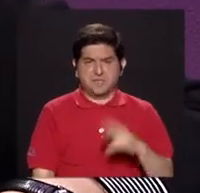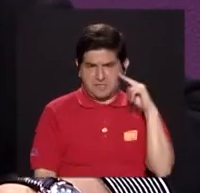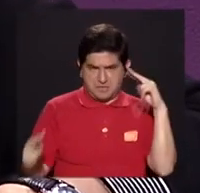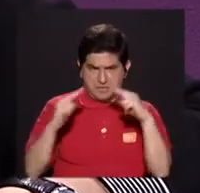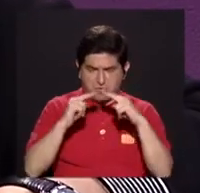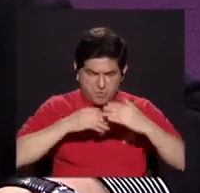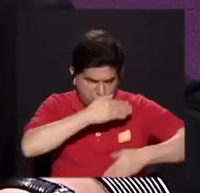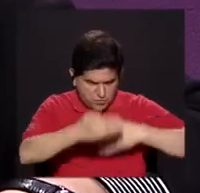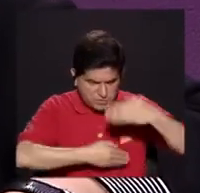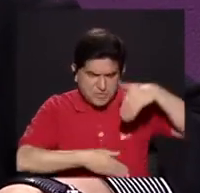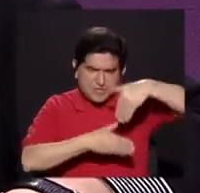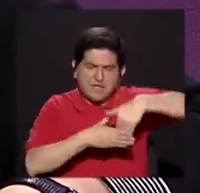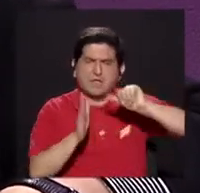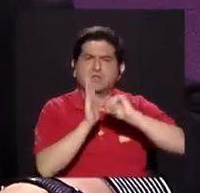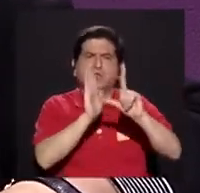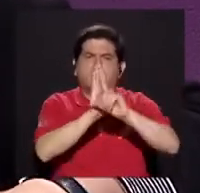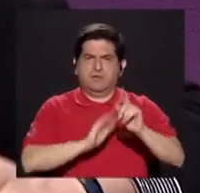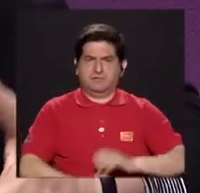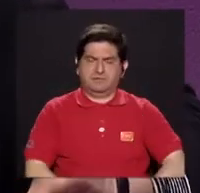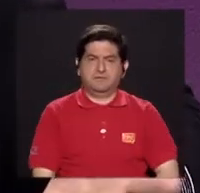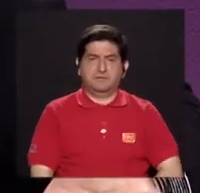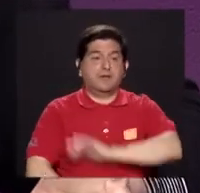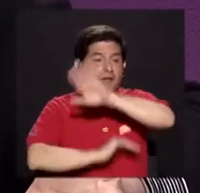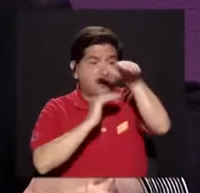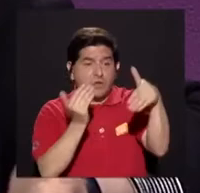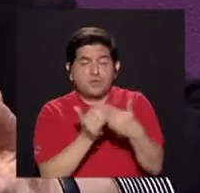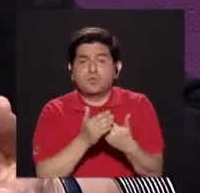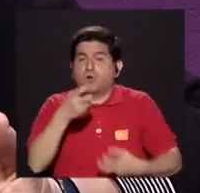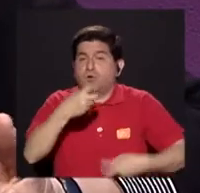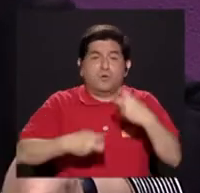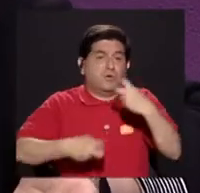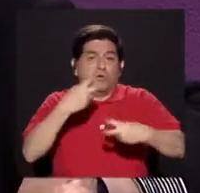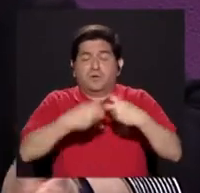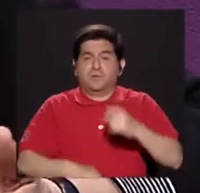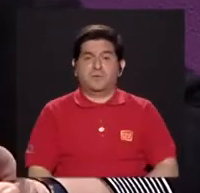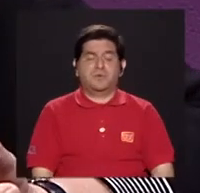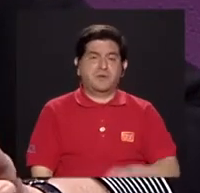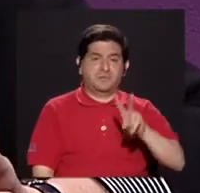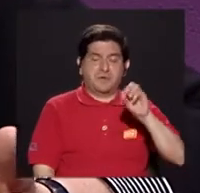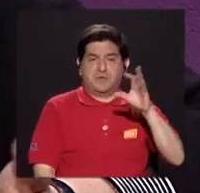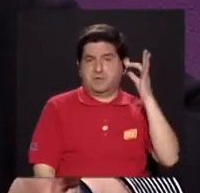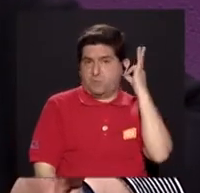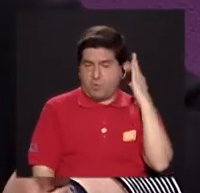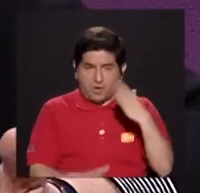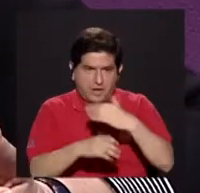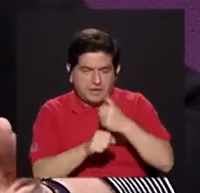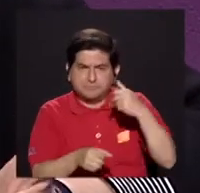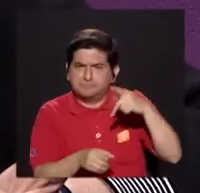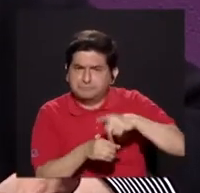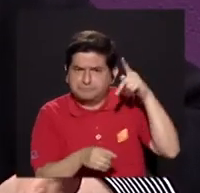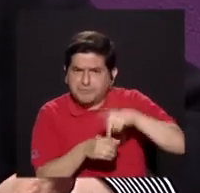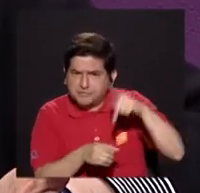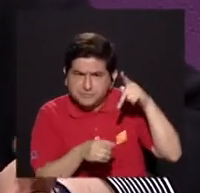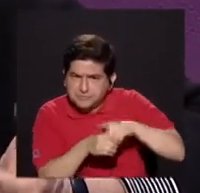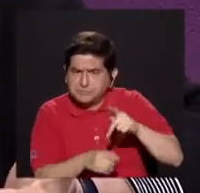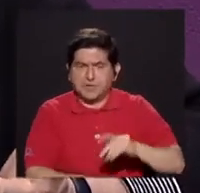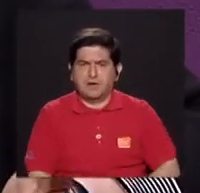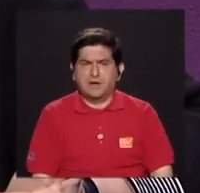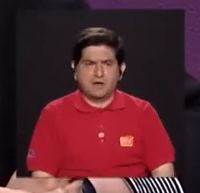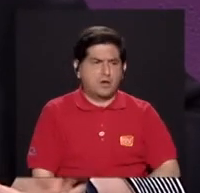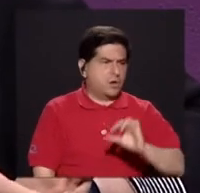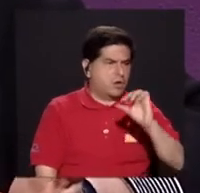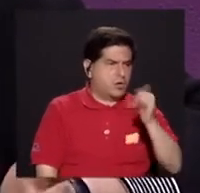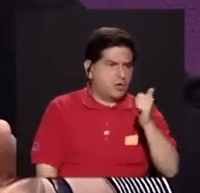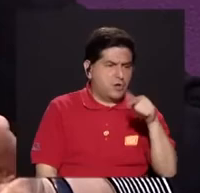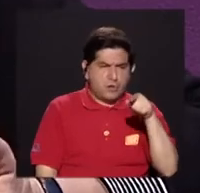dinámica legislativa, de todo el alboroto que hicieron las 20 mujeres, digamos, que participaron en esto, y muchas